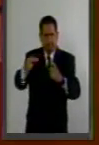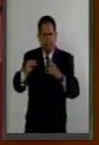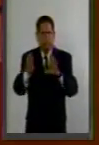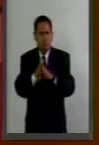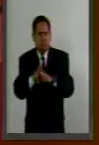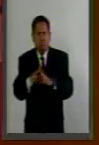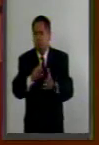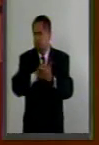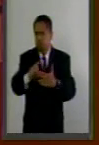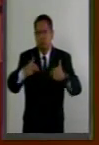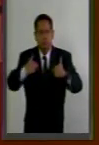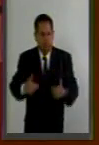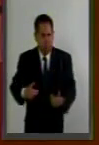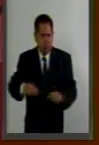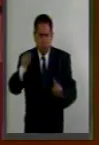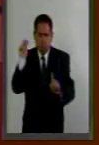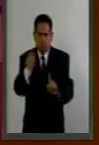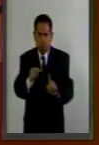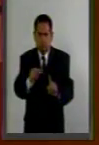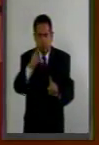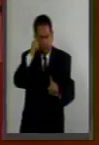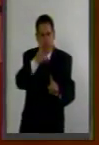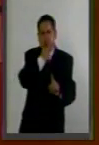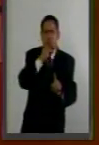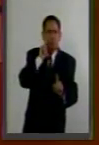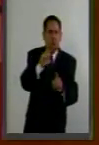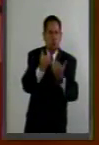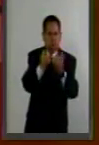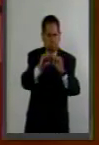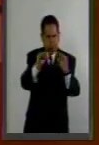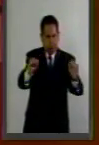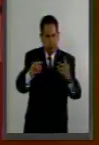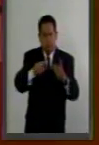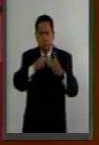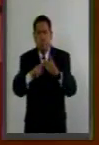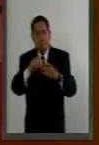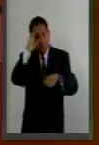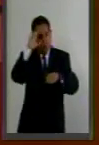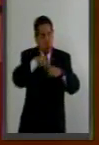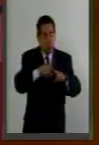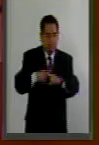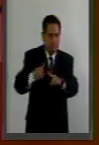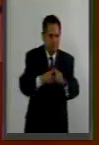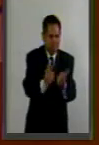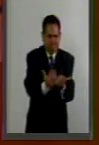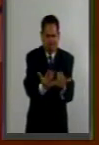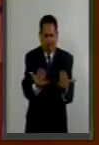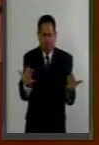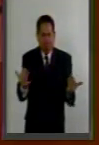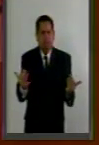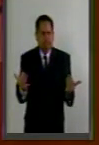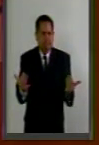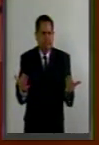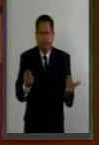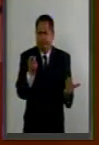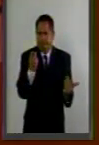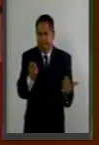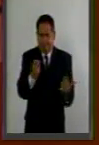de derechos humanos, con visión de género y de multiculturalidad, tal como lo establece